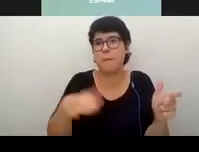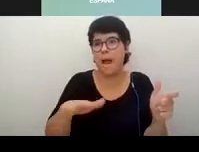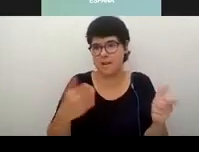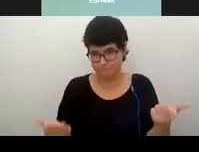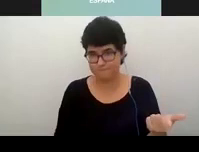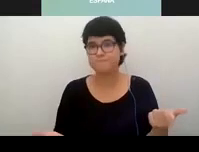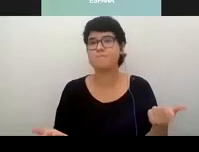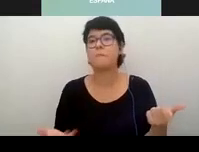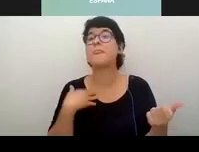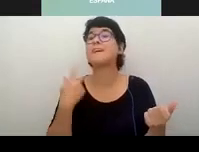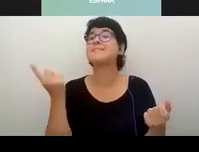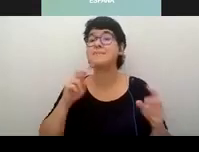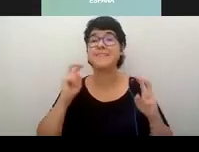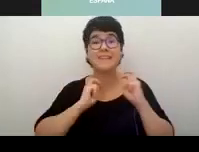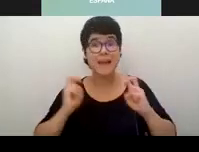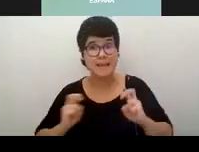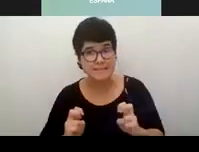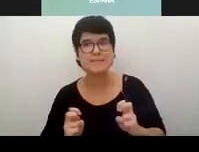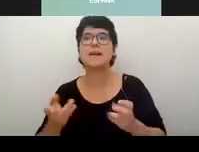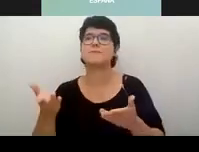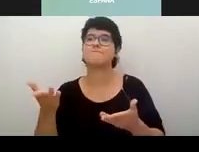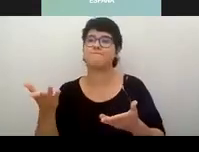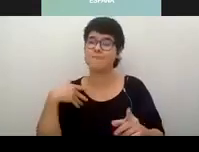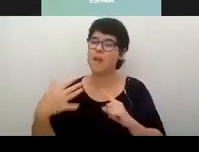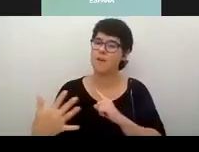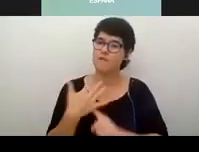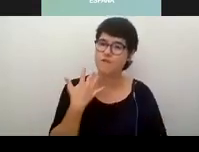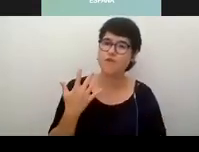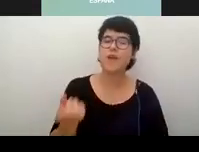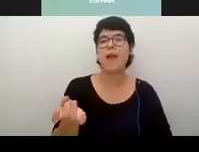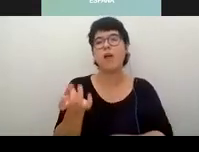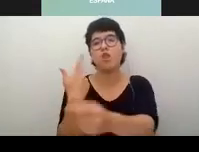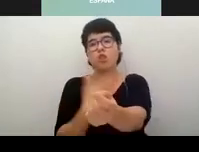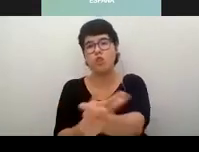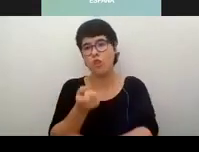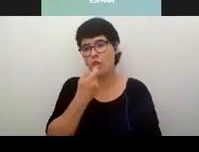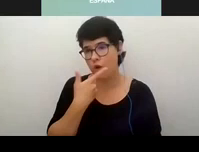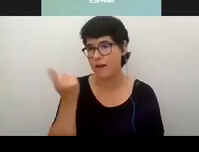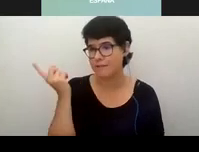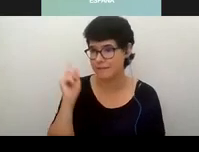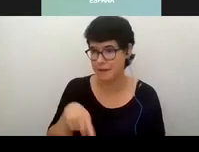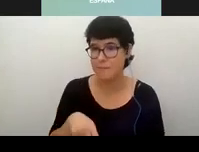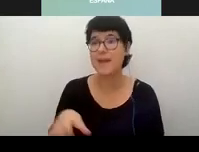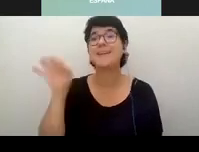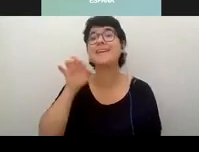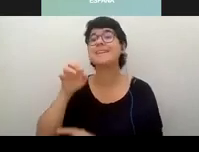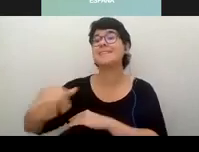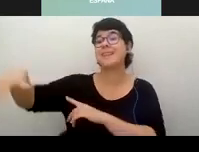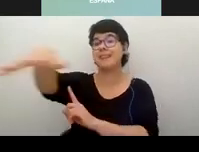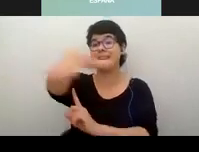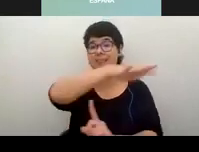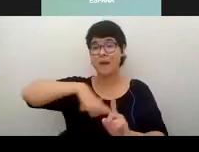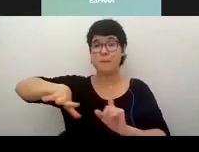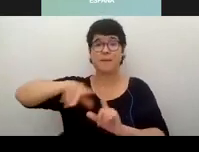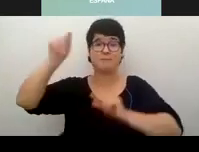El estrés condiciona nuestra microbiota también, las drogas también y las exposiciones ambientales a microbios. Al fin y al